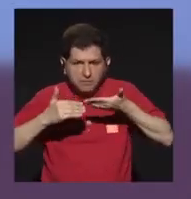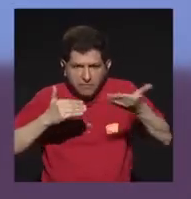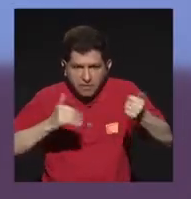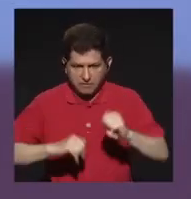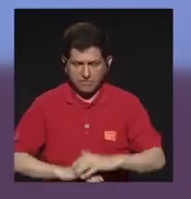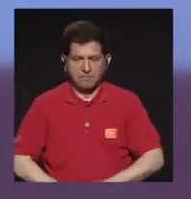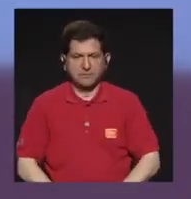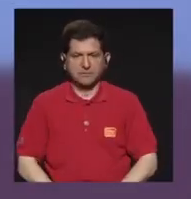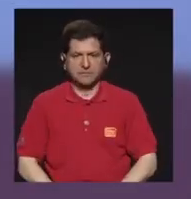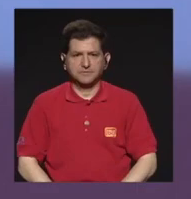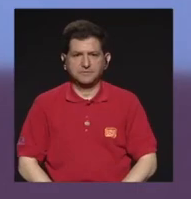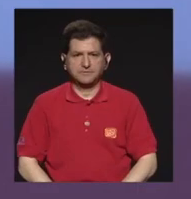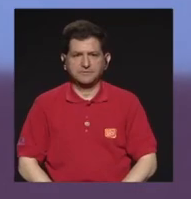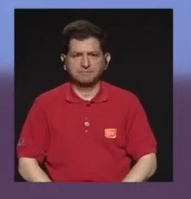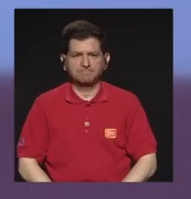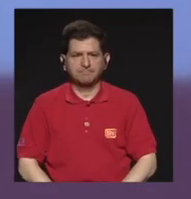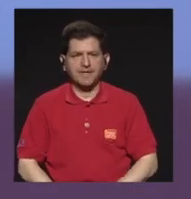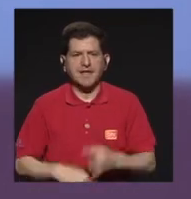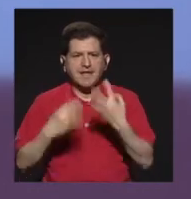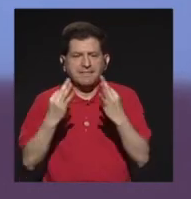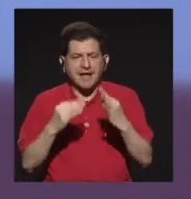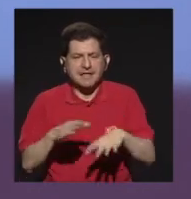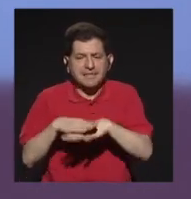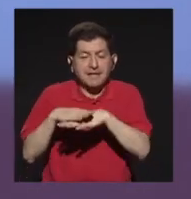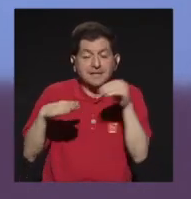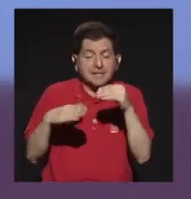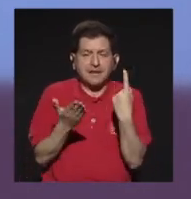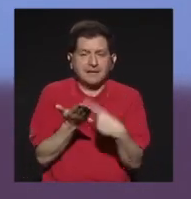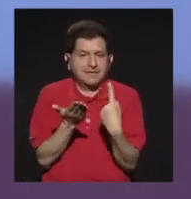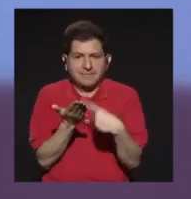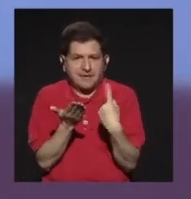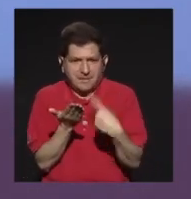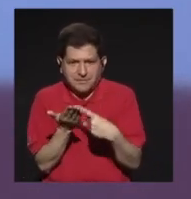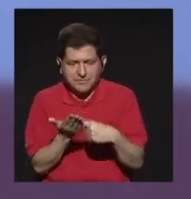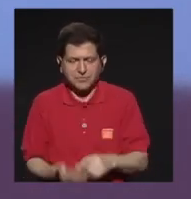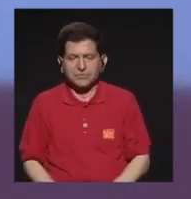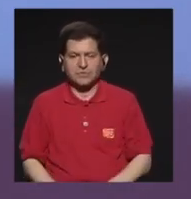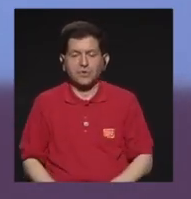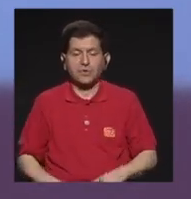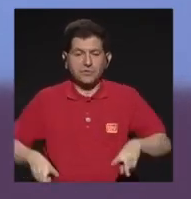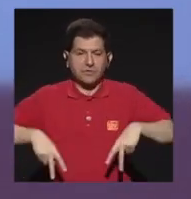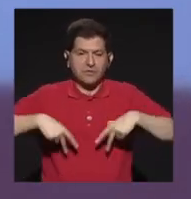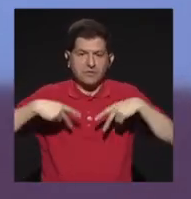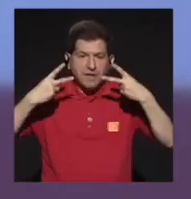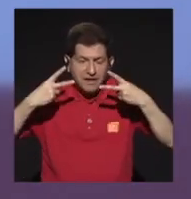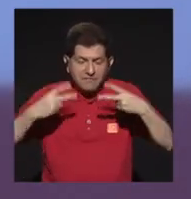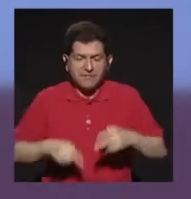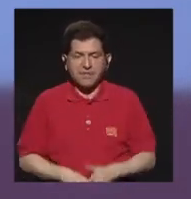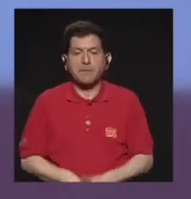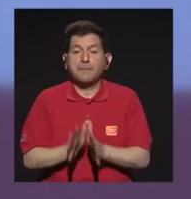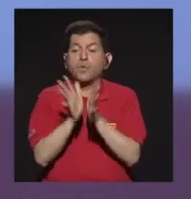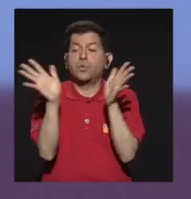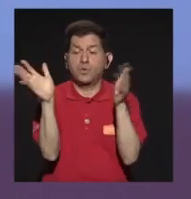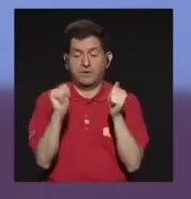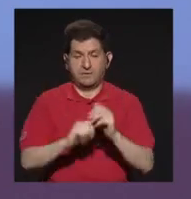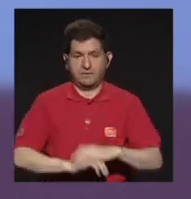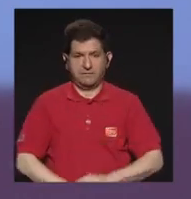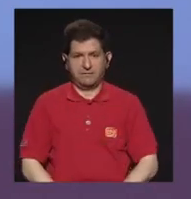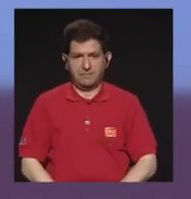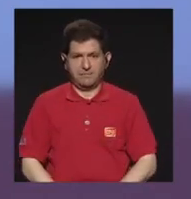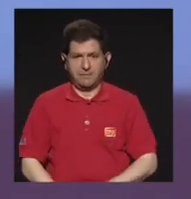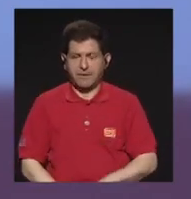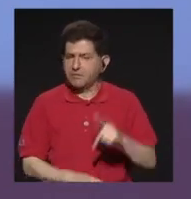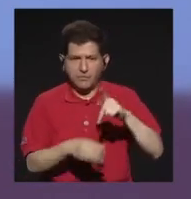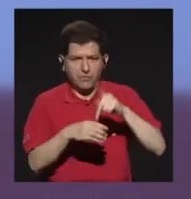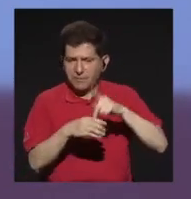se va a como excluyendo de la discusión de la vida de la de la vida pública de la